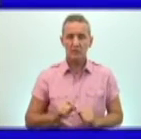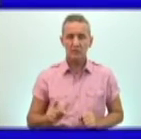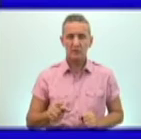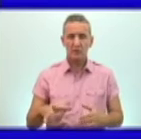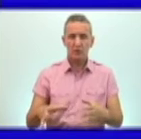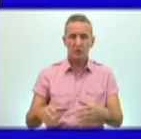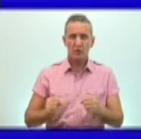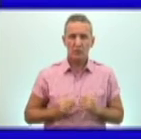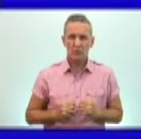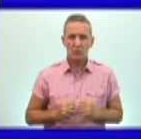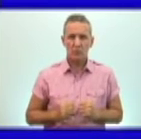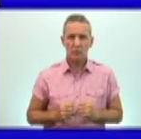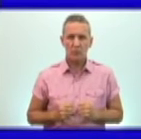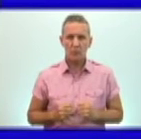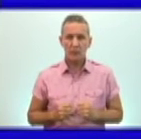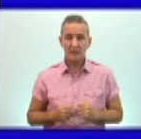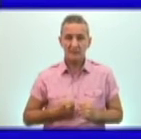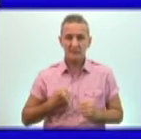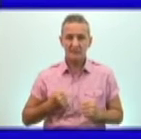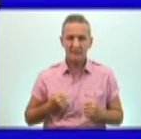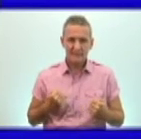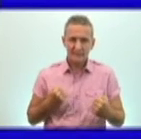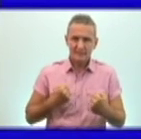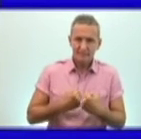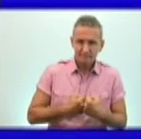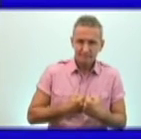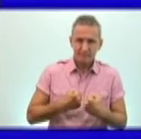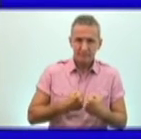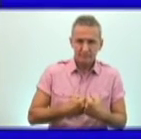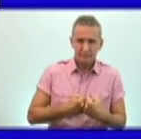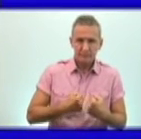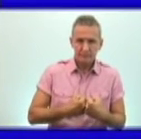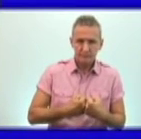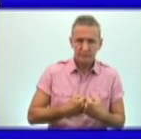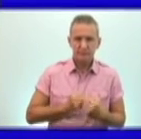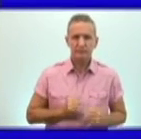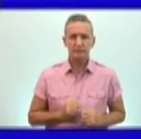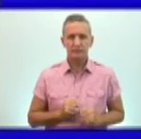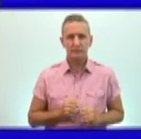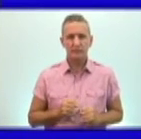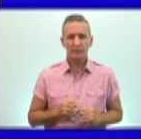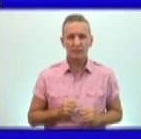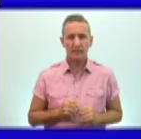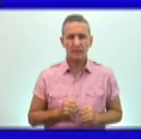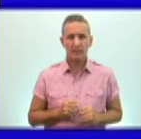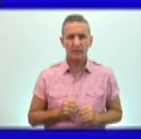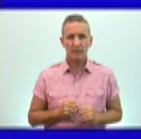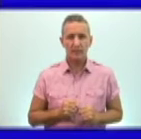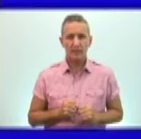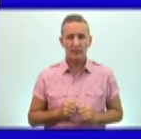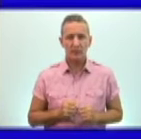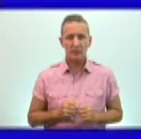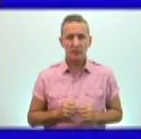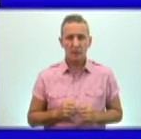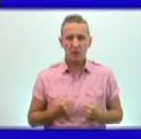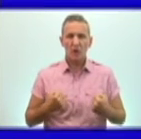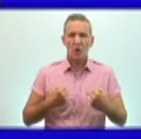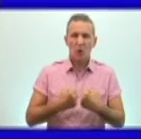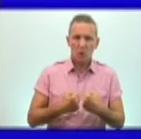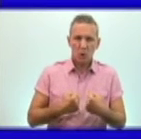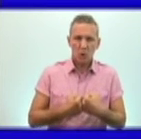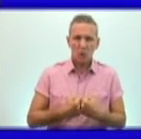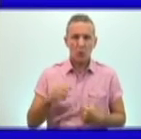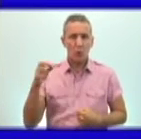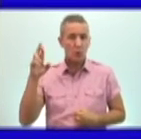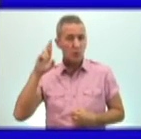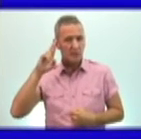injerencia. Algunos se empeñan en protagonizar show mediático contra la revolución, envenenando y mintiendo en las redes.